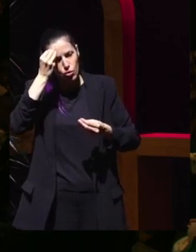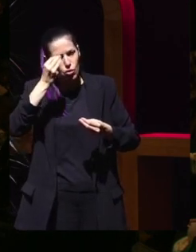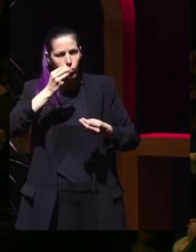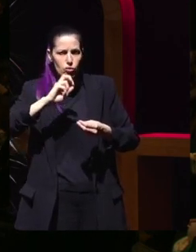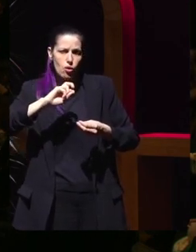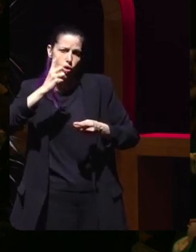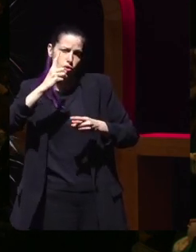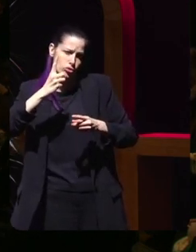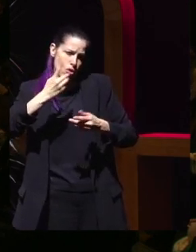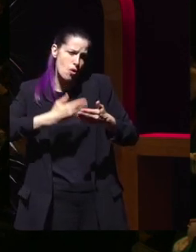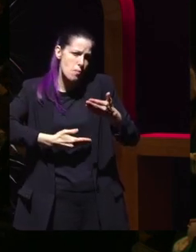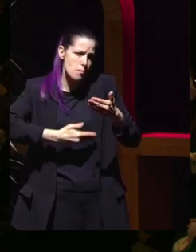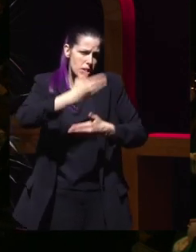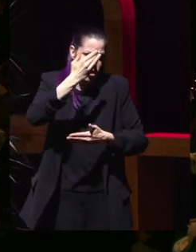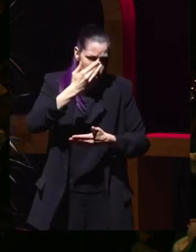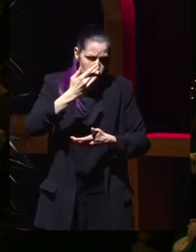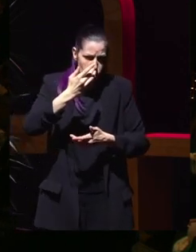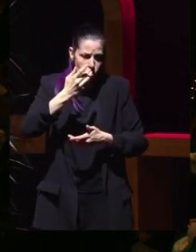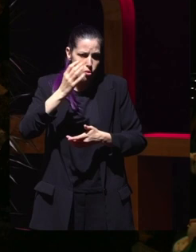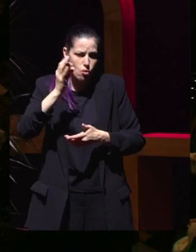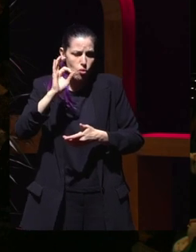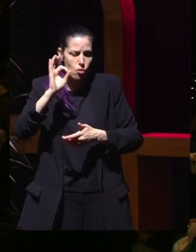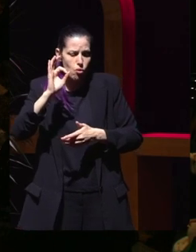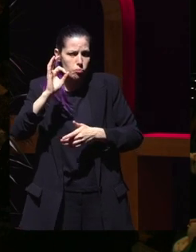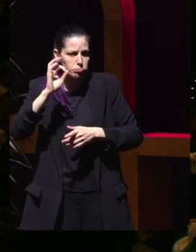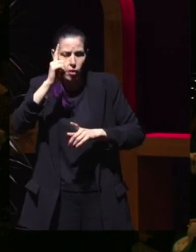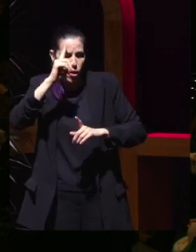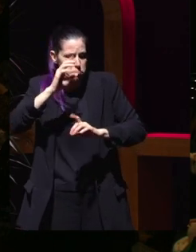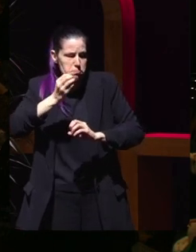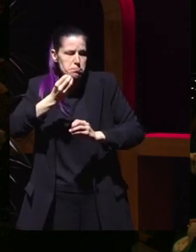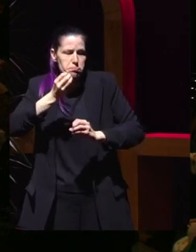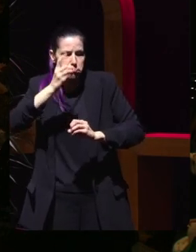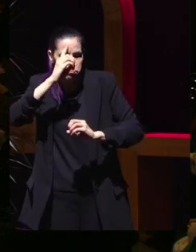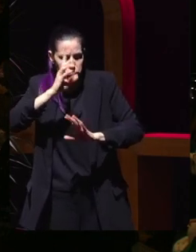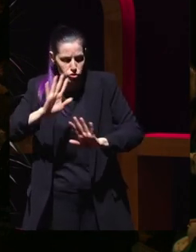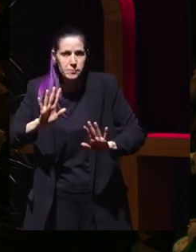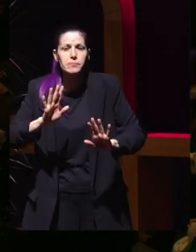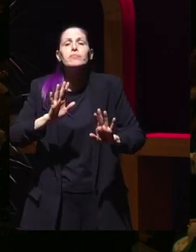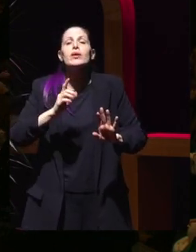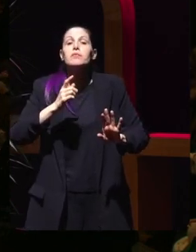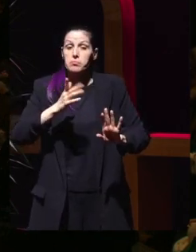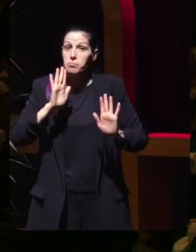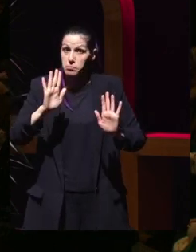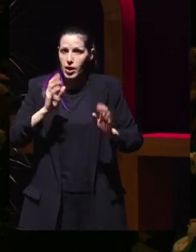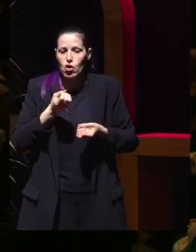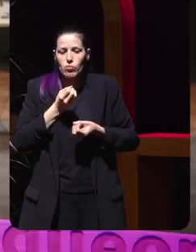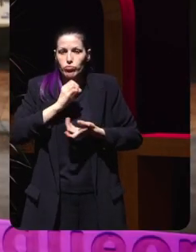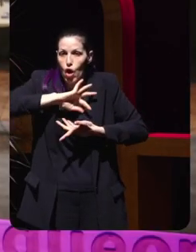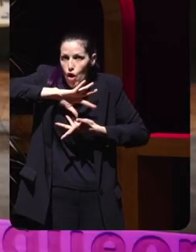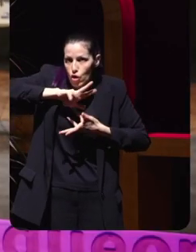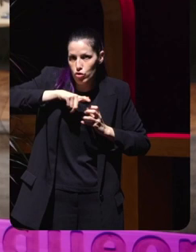decidió o no sé yo que decidió Pero no por ahí no hay un tema llegó a diario pontevedra Y claro a mí me parece muy bastante